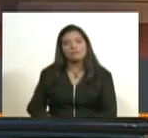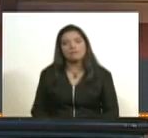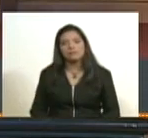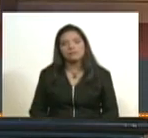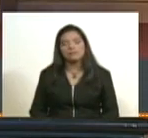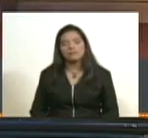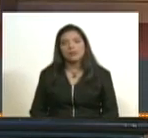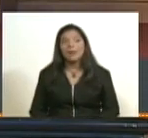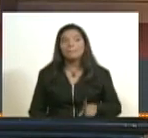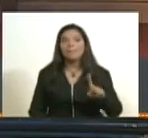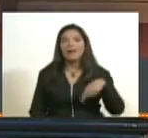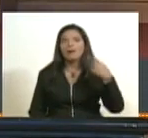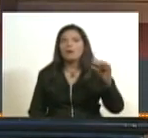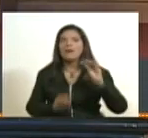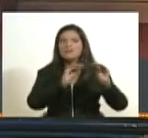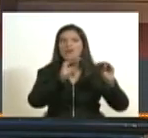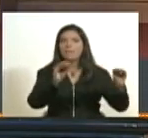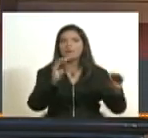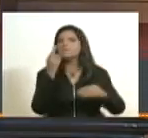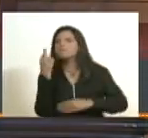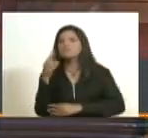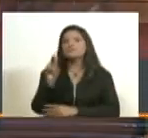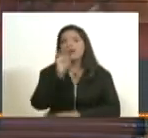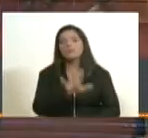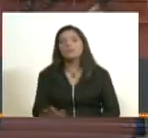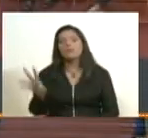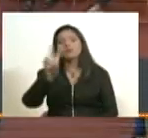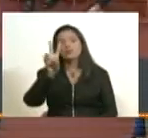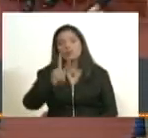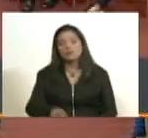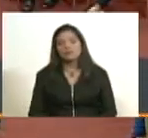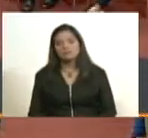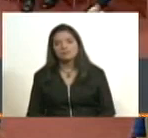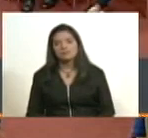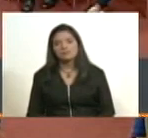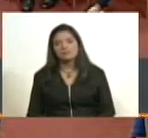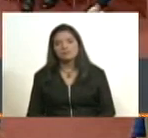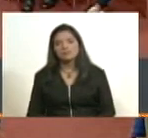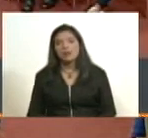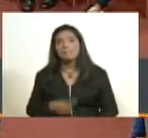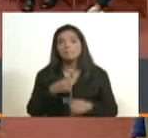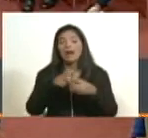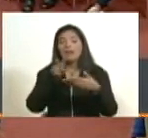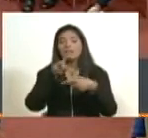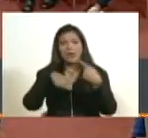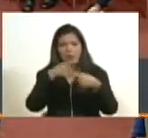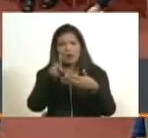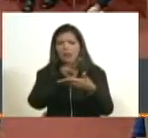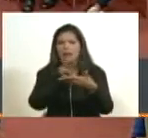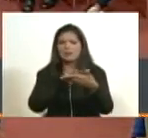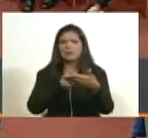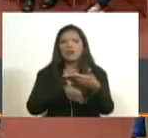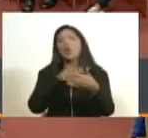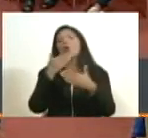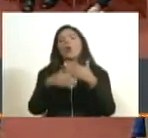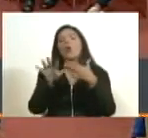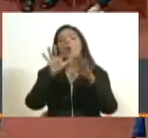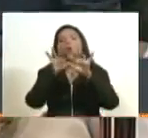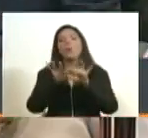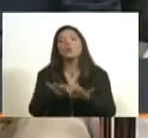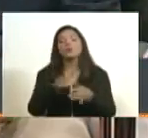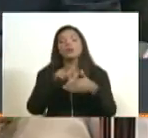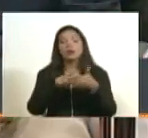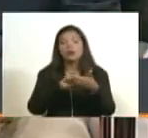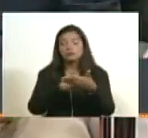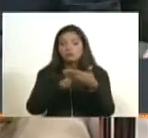para llamar a la insurrección general en Venezuela. Y el comunicado que leyeron después, que fue